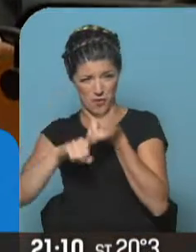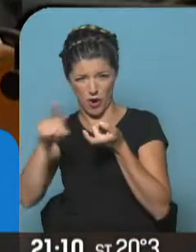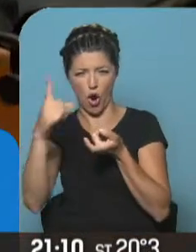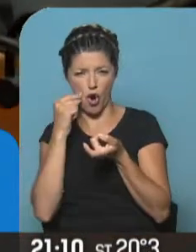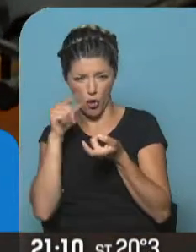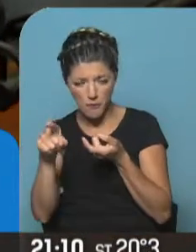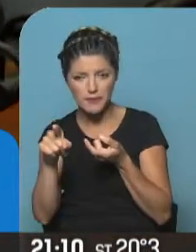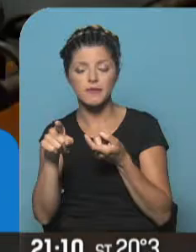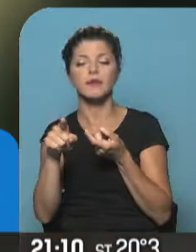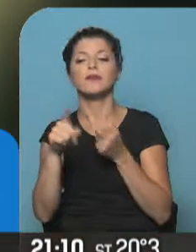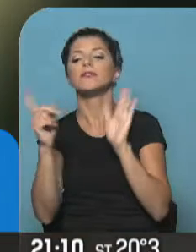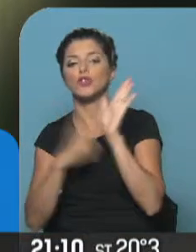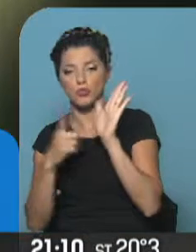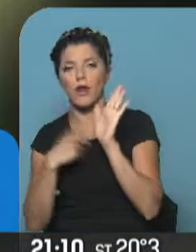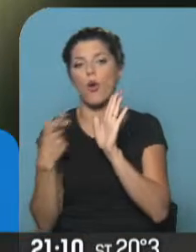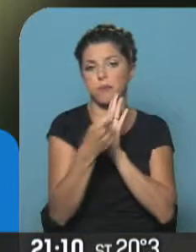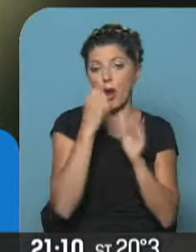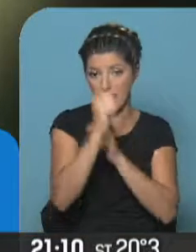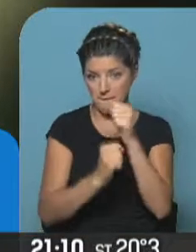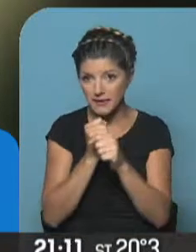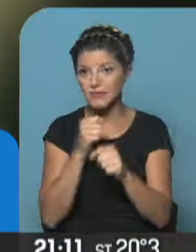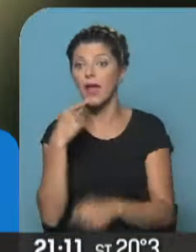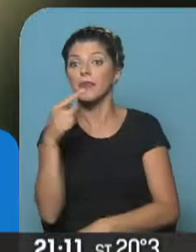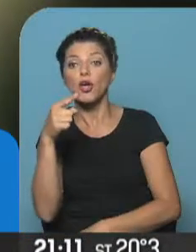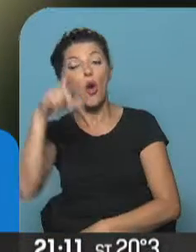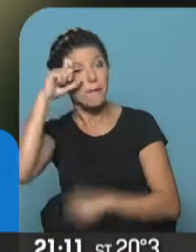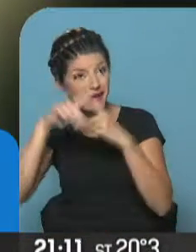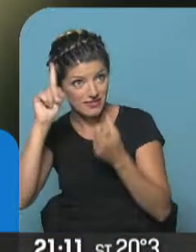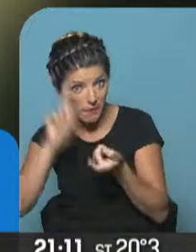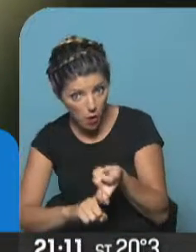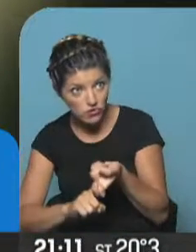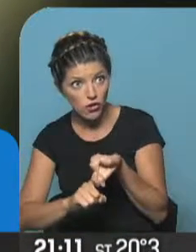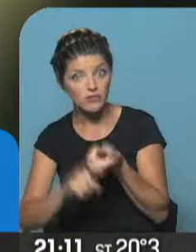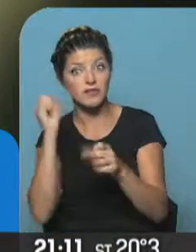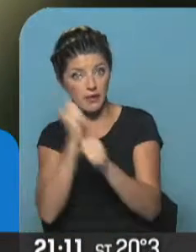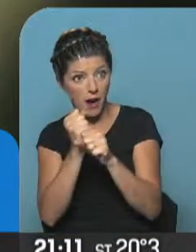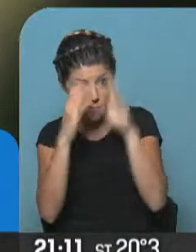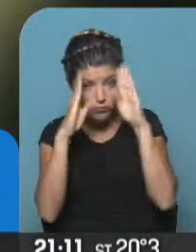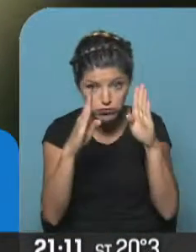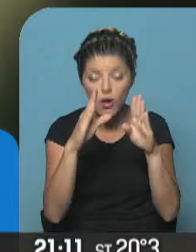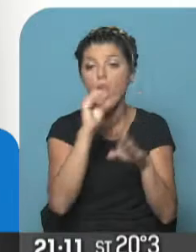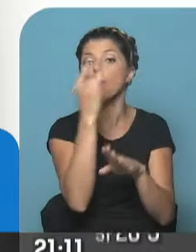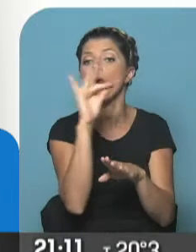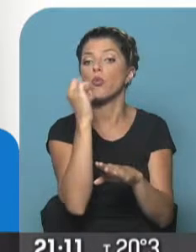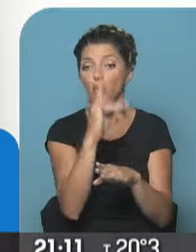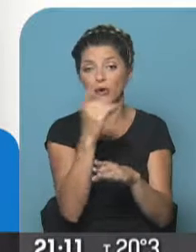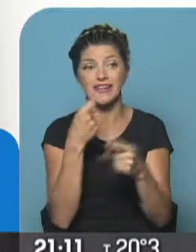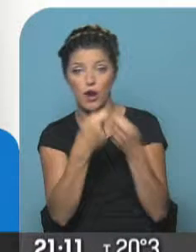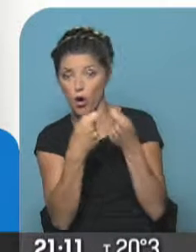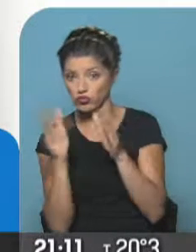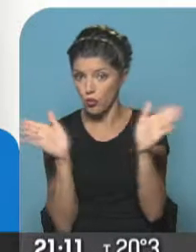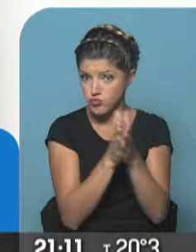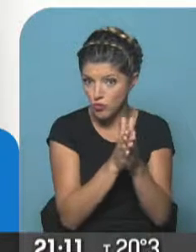empresa que se hizo cargo de ciccone dijo que su exmarido trabajaba para amado boudu y hacían negocios para él los jueces